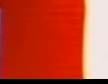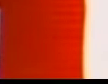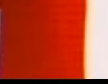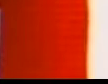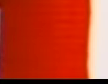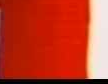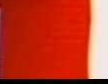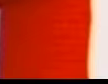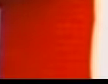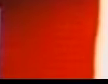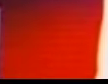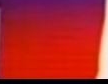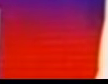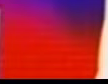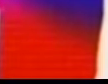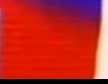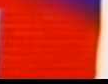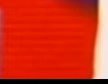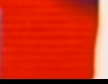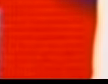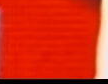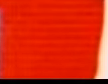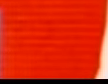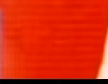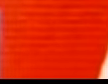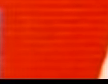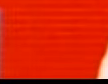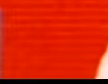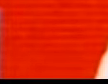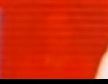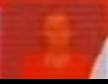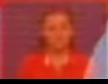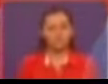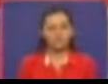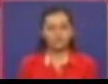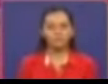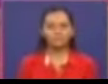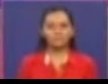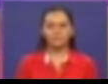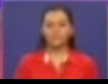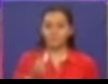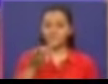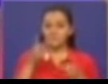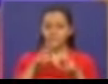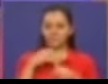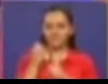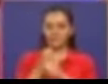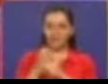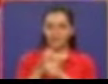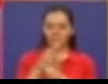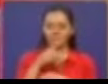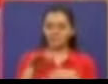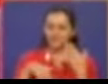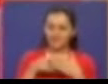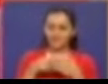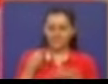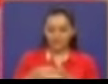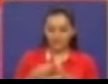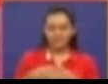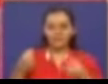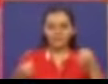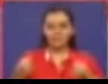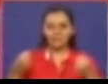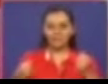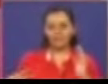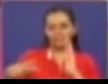eléctricos, todos los días puedan rodar y la gente va a tener incentivos para comprar los carros eléctricos, si se dan cuenta. Y todos nos beneficiamos,